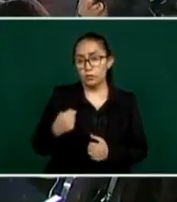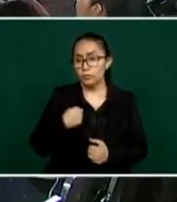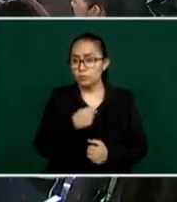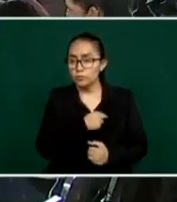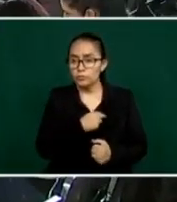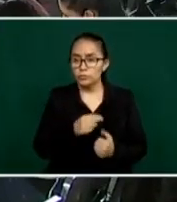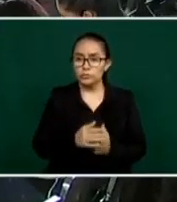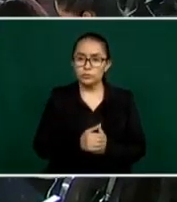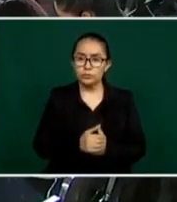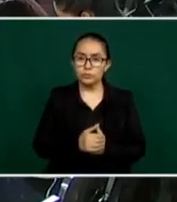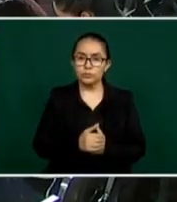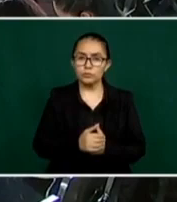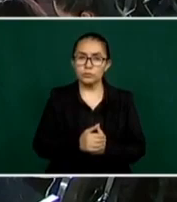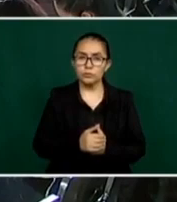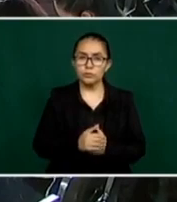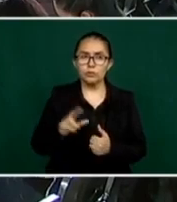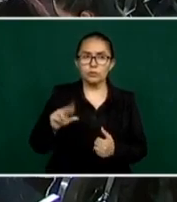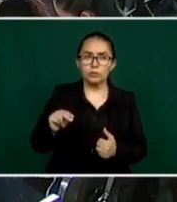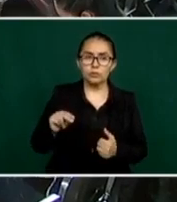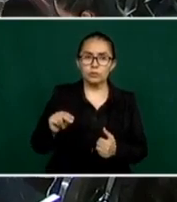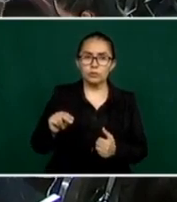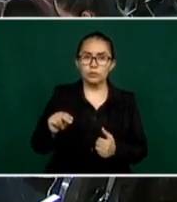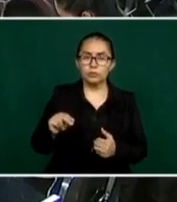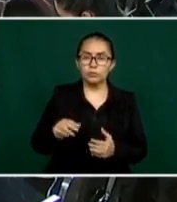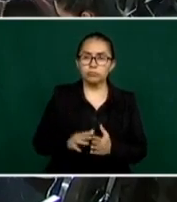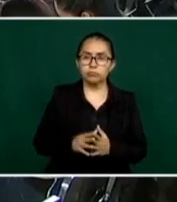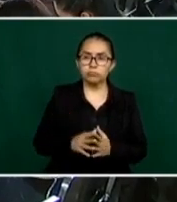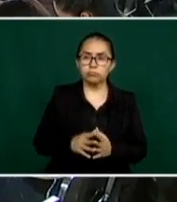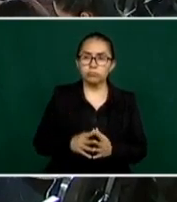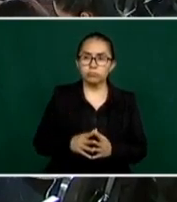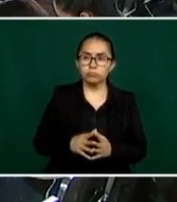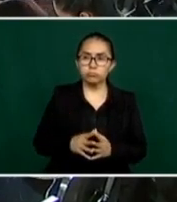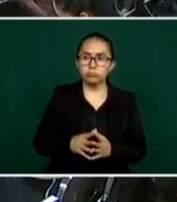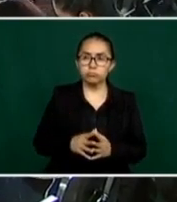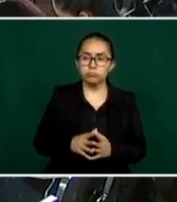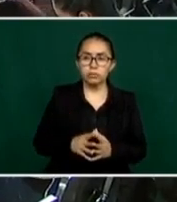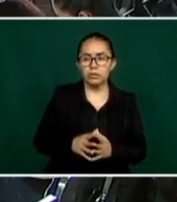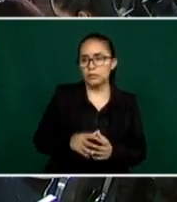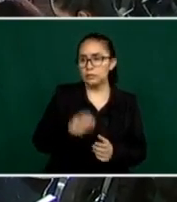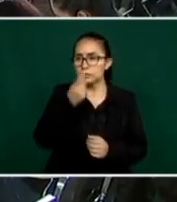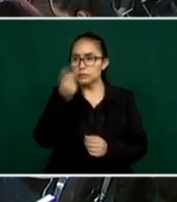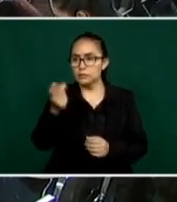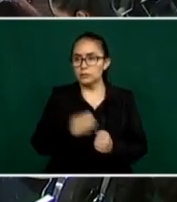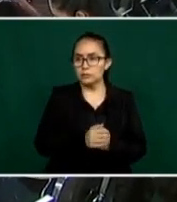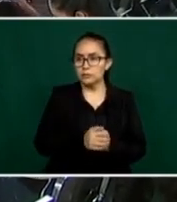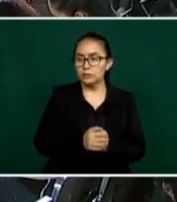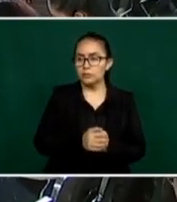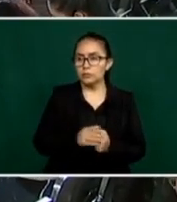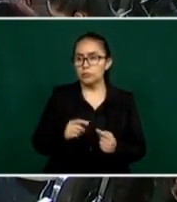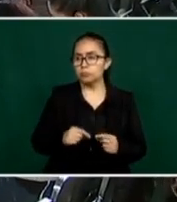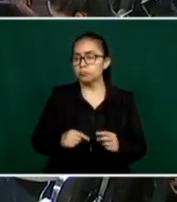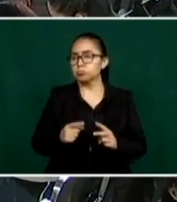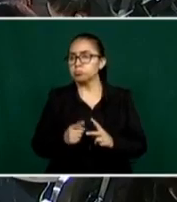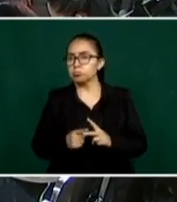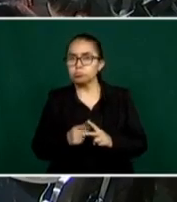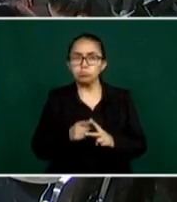nosotros no vamos a permitir ningún abuso,